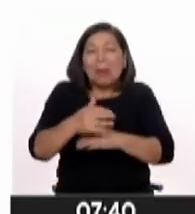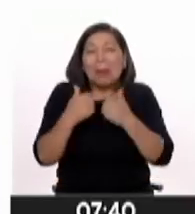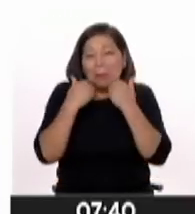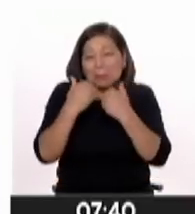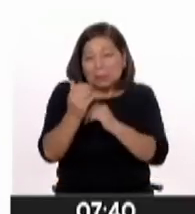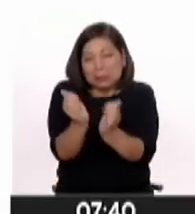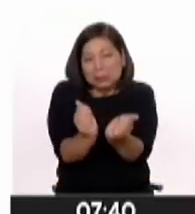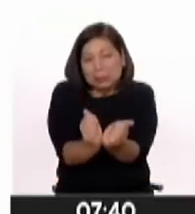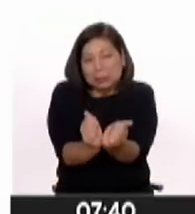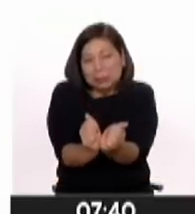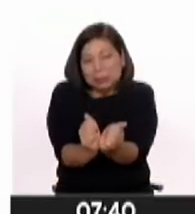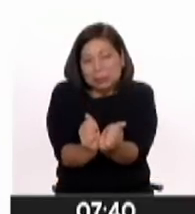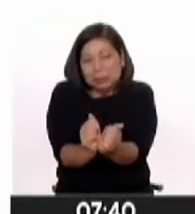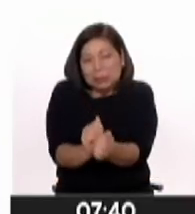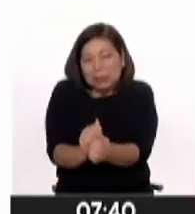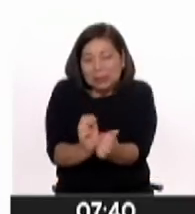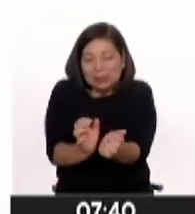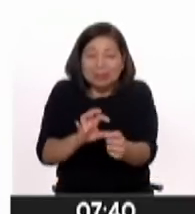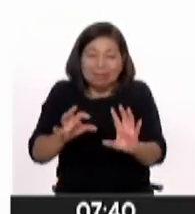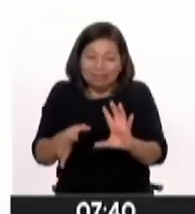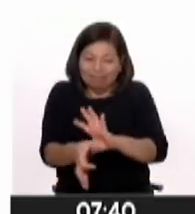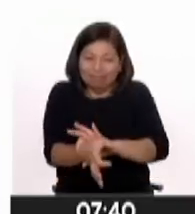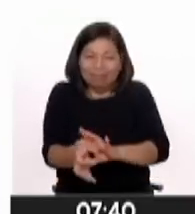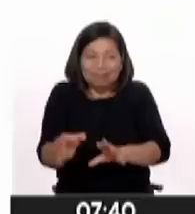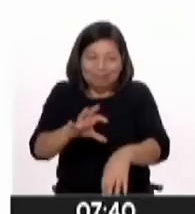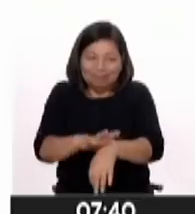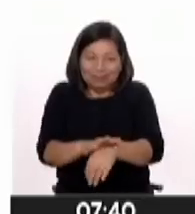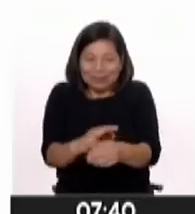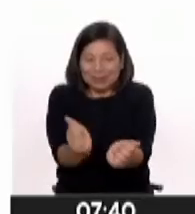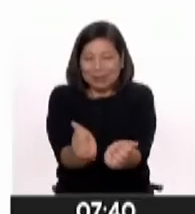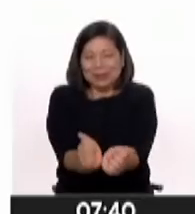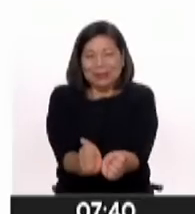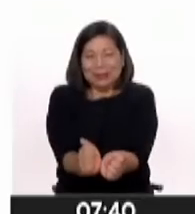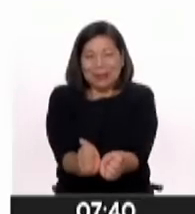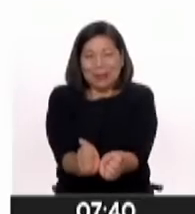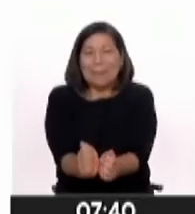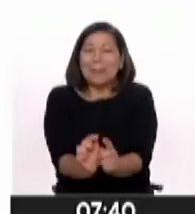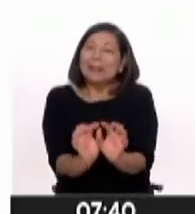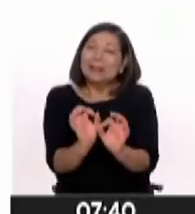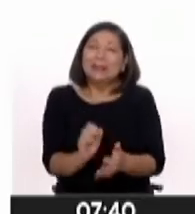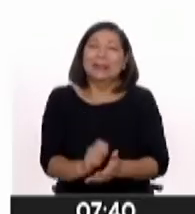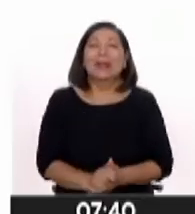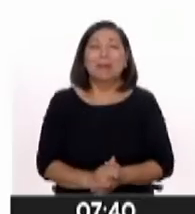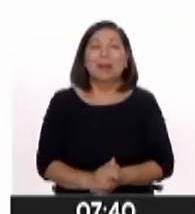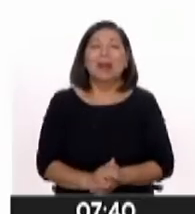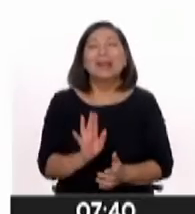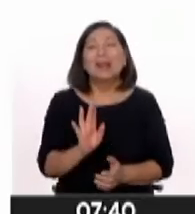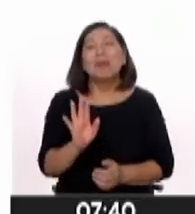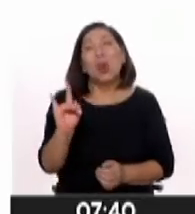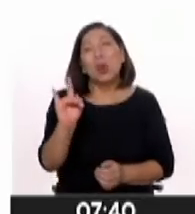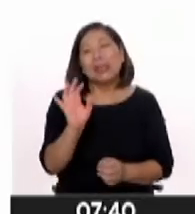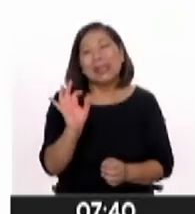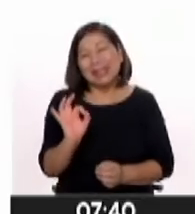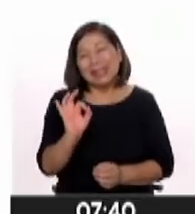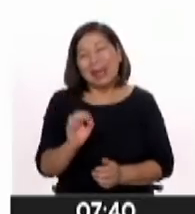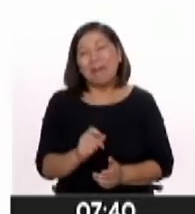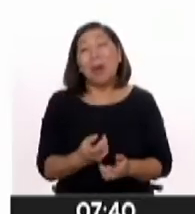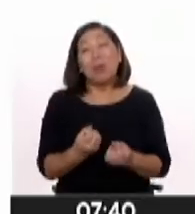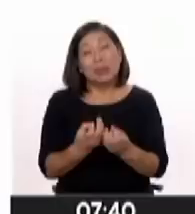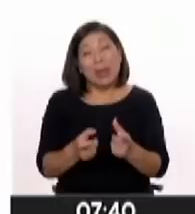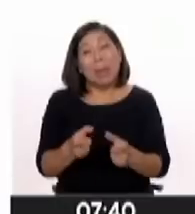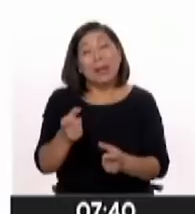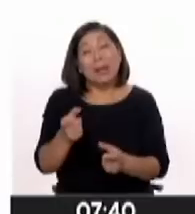esté enmarrocado, sí, ¿no? Es básicamente la actitud clásica que suelen utilizar muchas